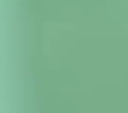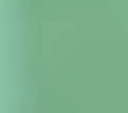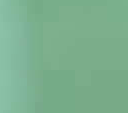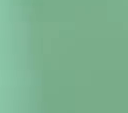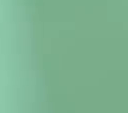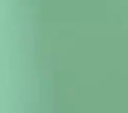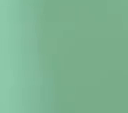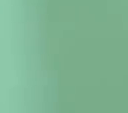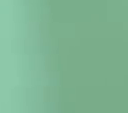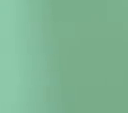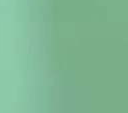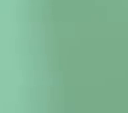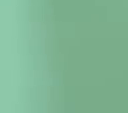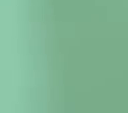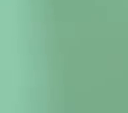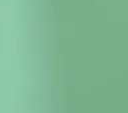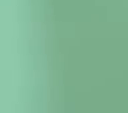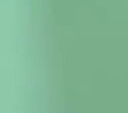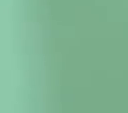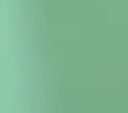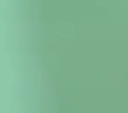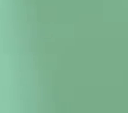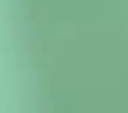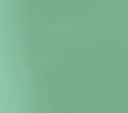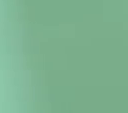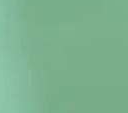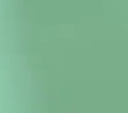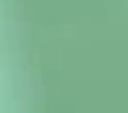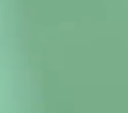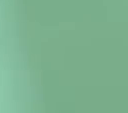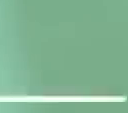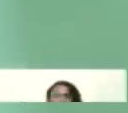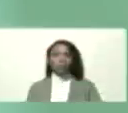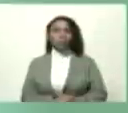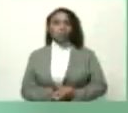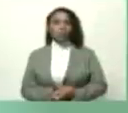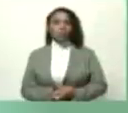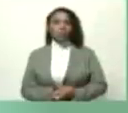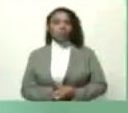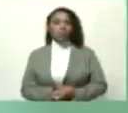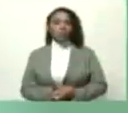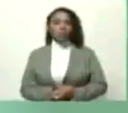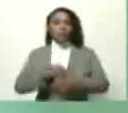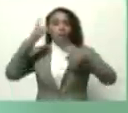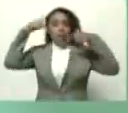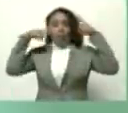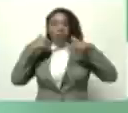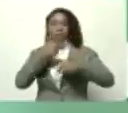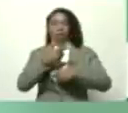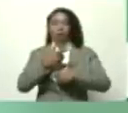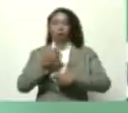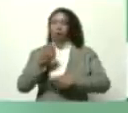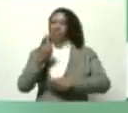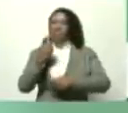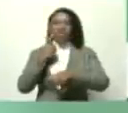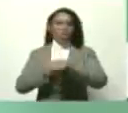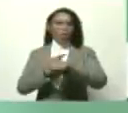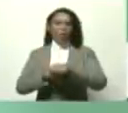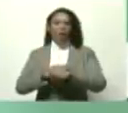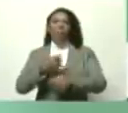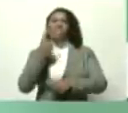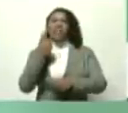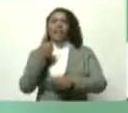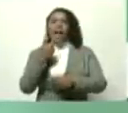invadir Venezuela, pero me faltó tiempo. Y dijo, Chávez, no le faltó tiempo, le faltaron